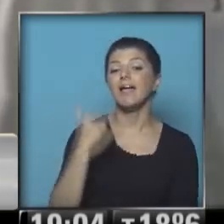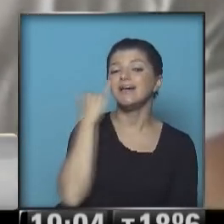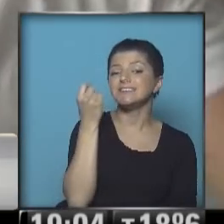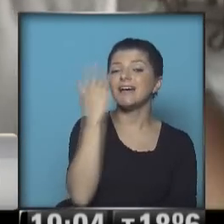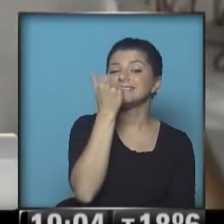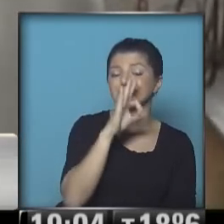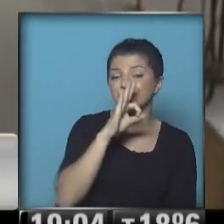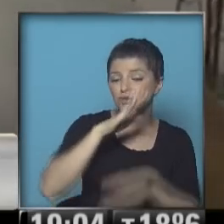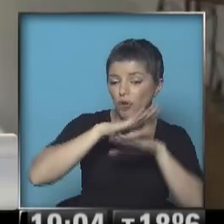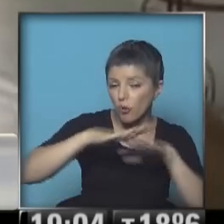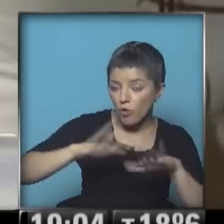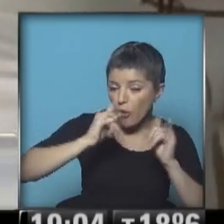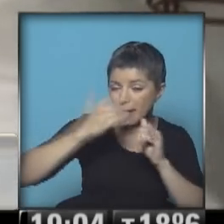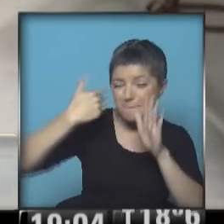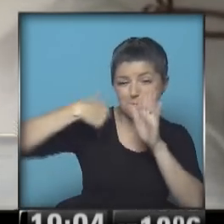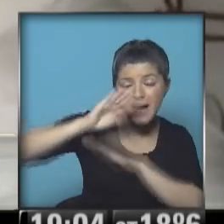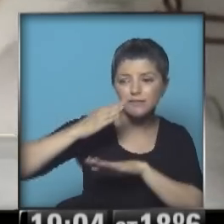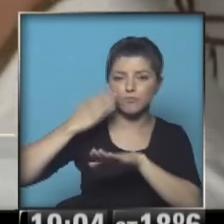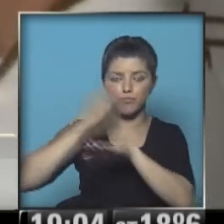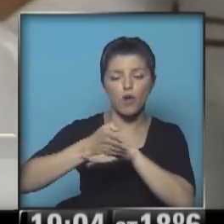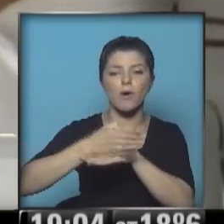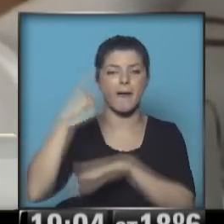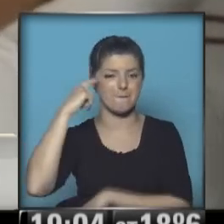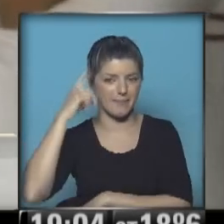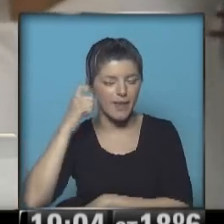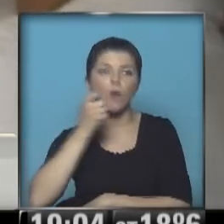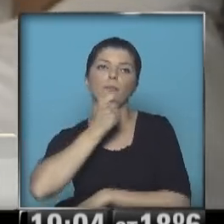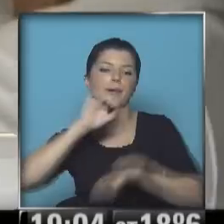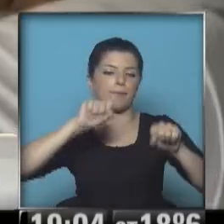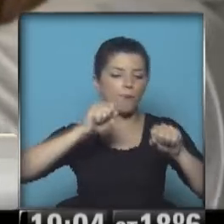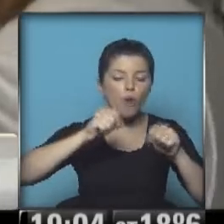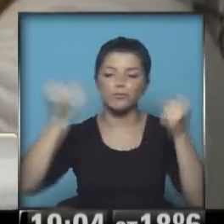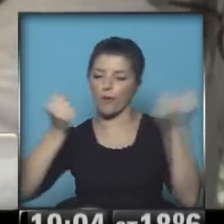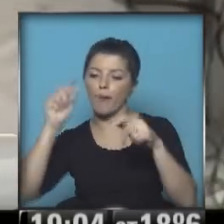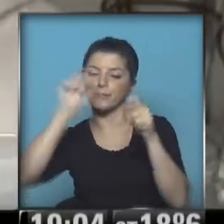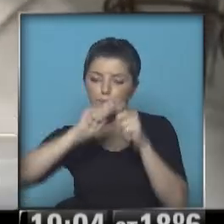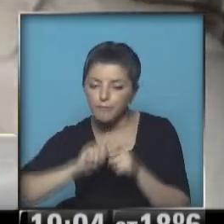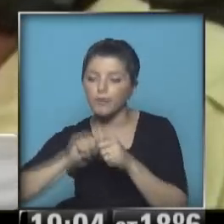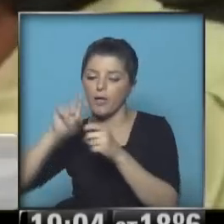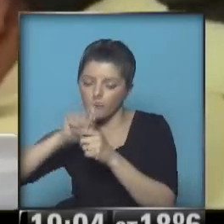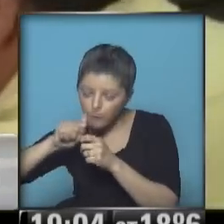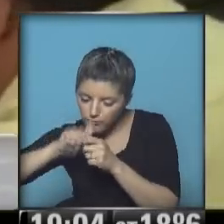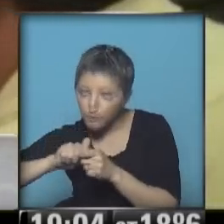chicos aprendiendo oficio, reparación de moto, de auto, soldadura,